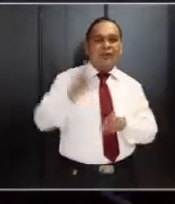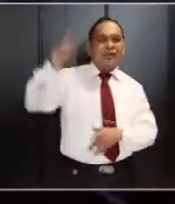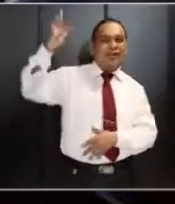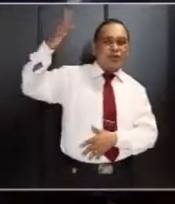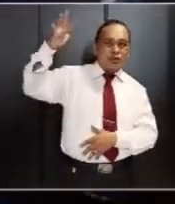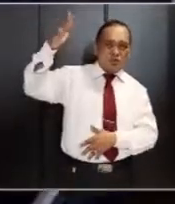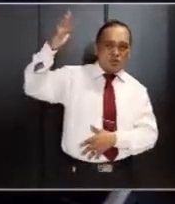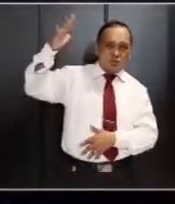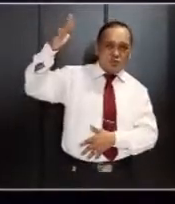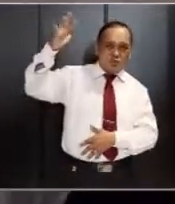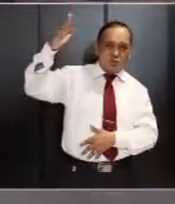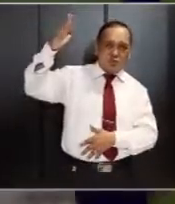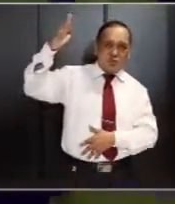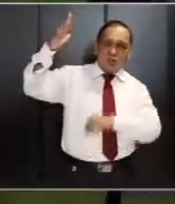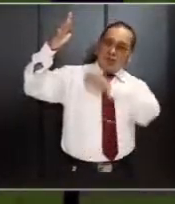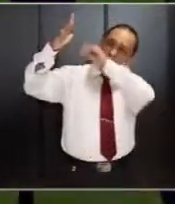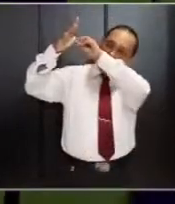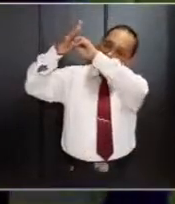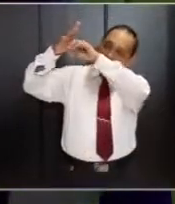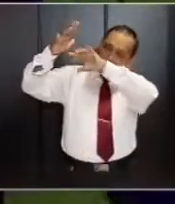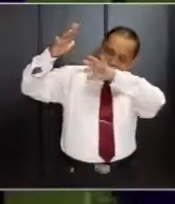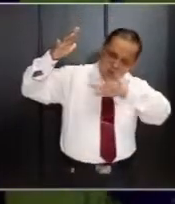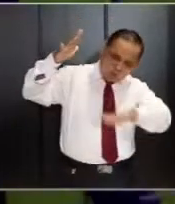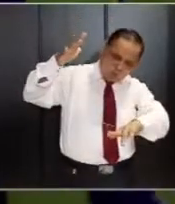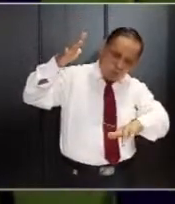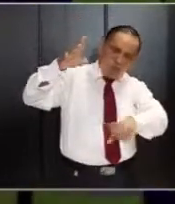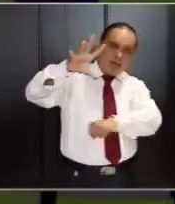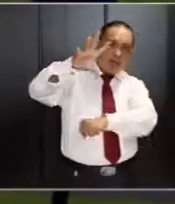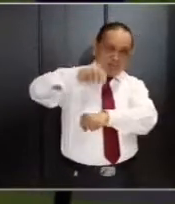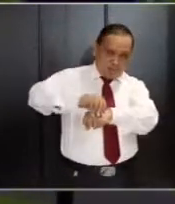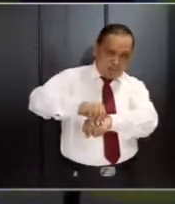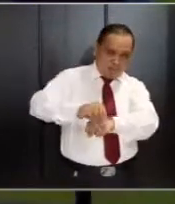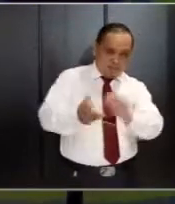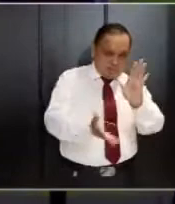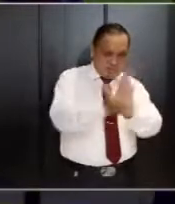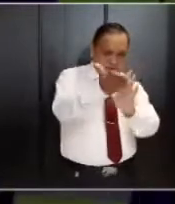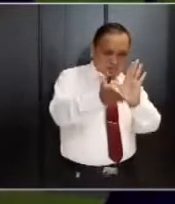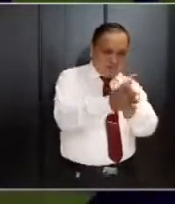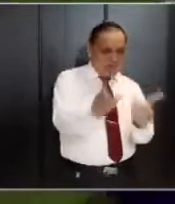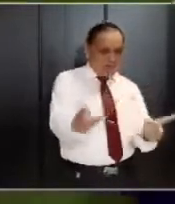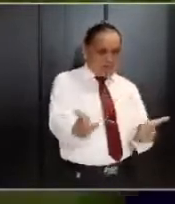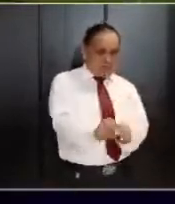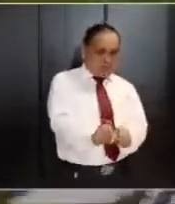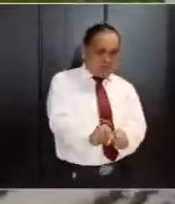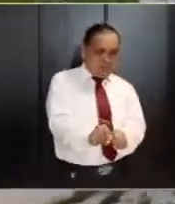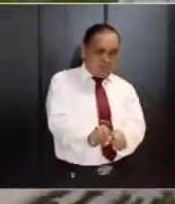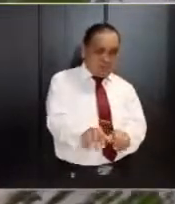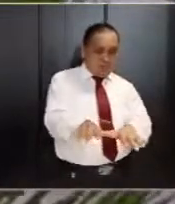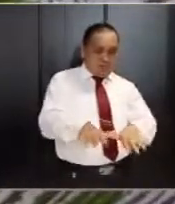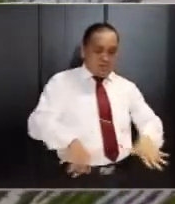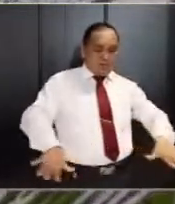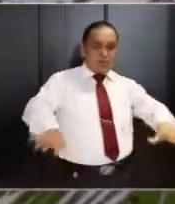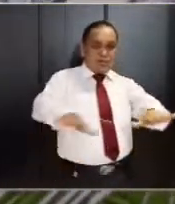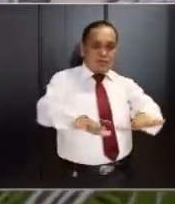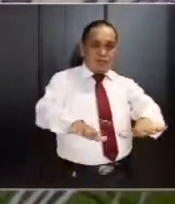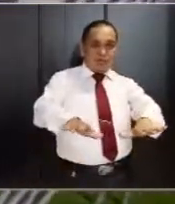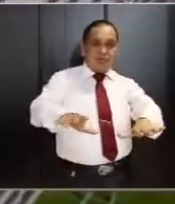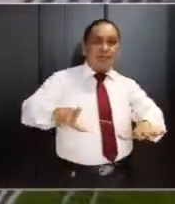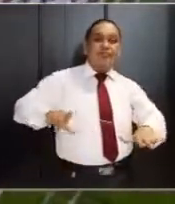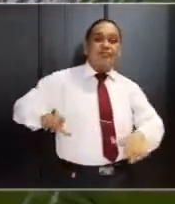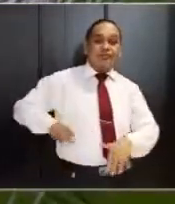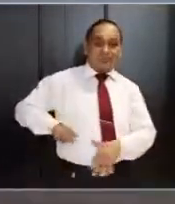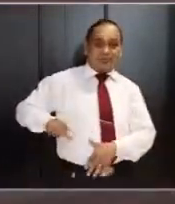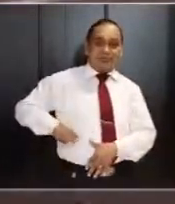parque fotovoltaico en Campeche, autorizado, construido y terminado en la administración del presidente López